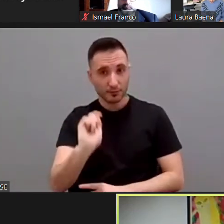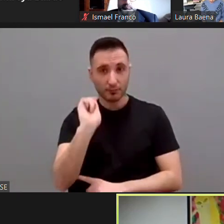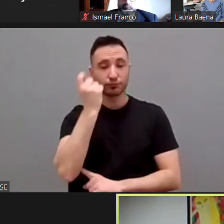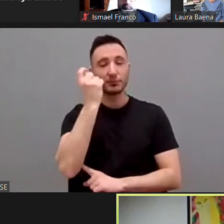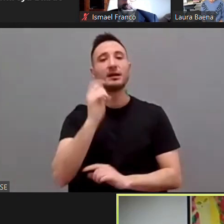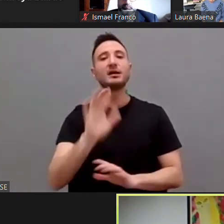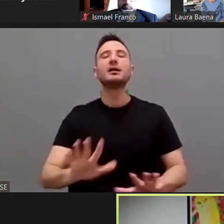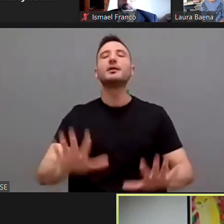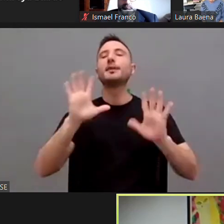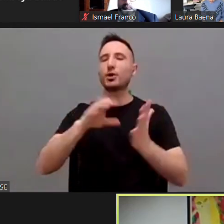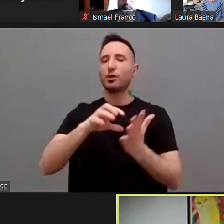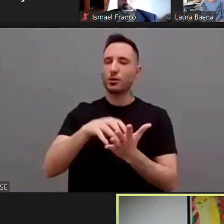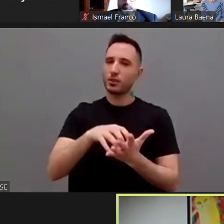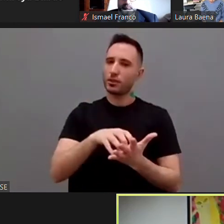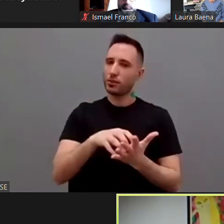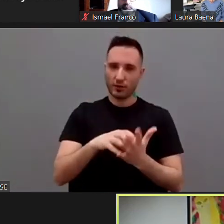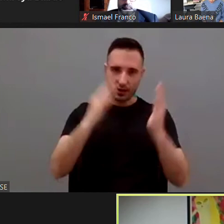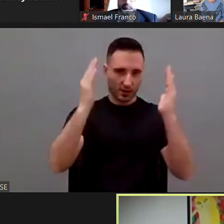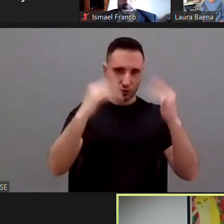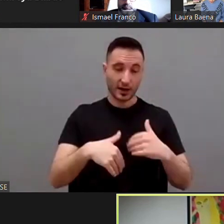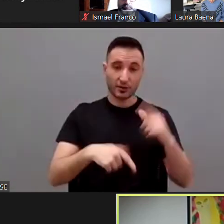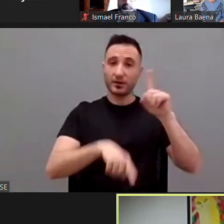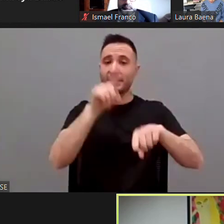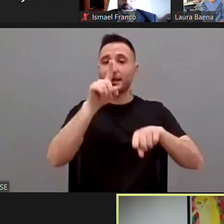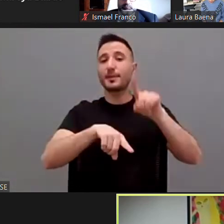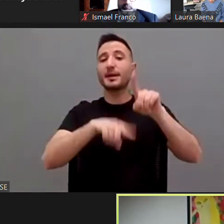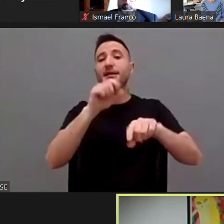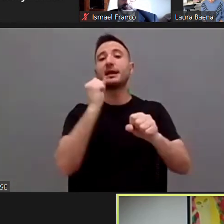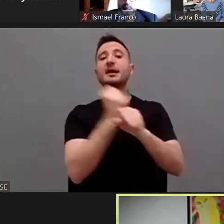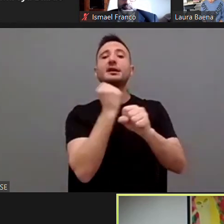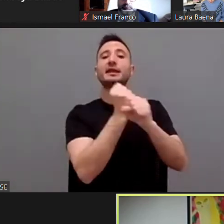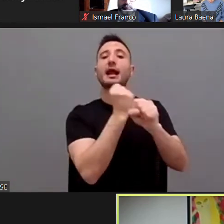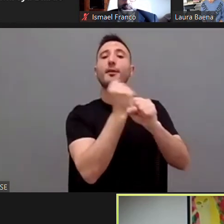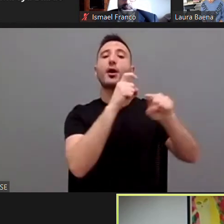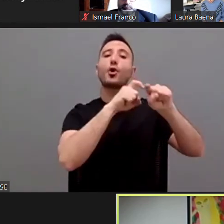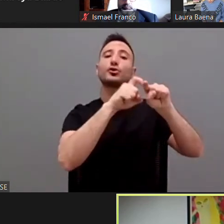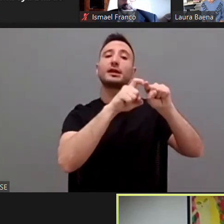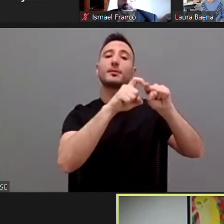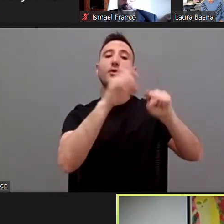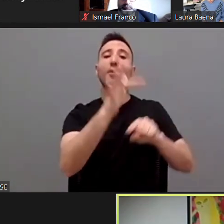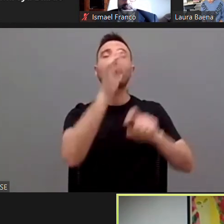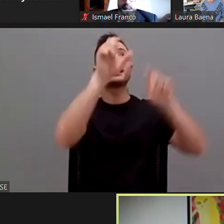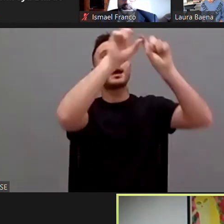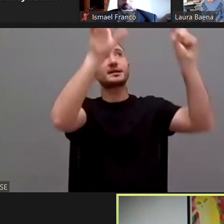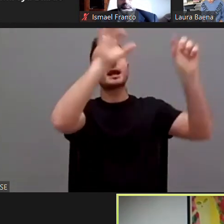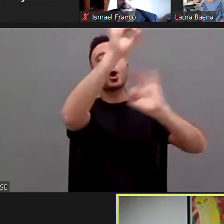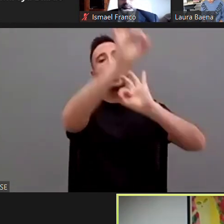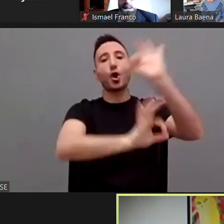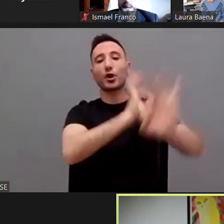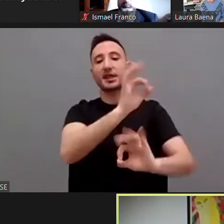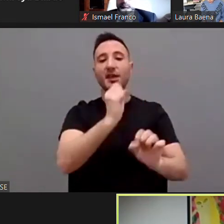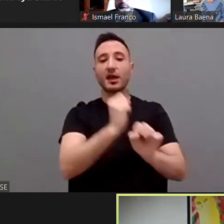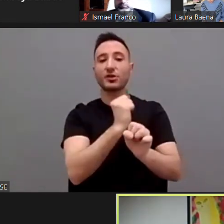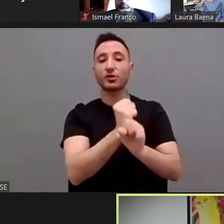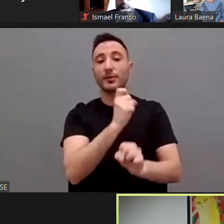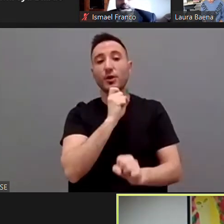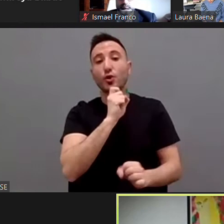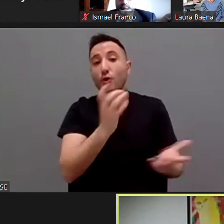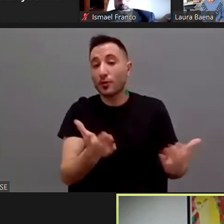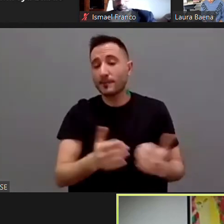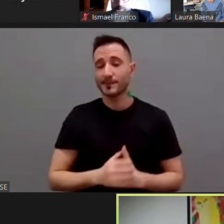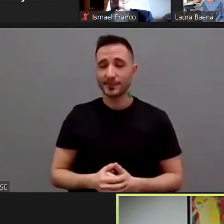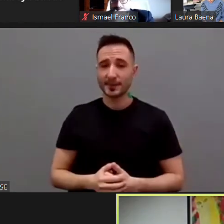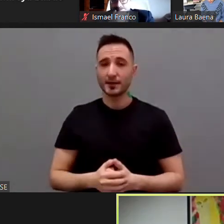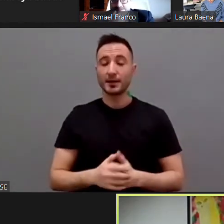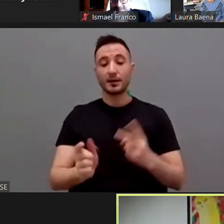también dependerá del tipo de actividad y de la organización del trabajo que sea necesaria en función de esa actividad, ¿no?